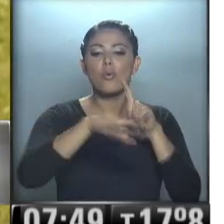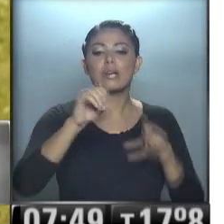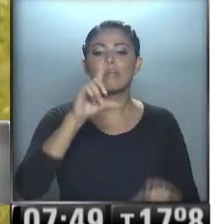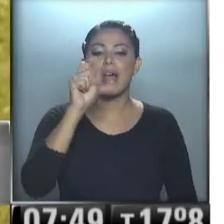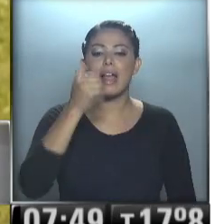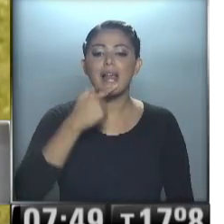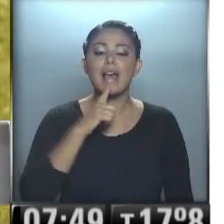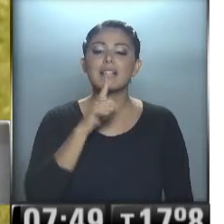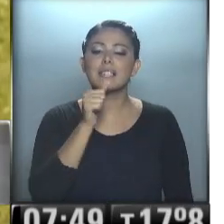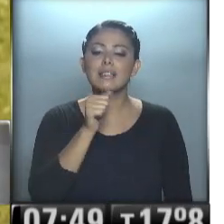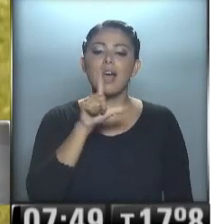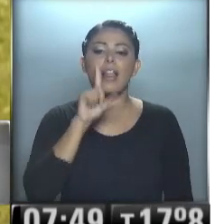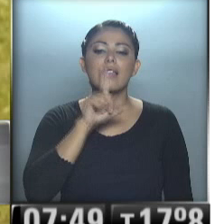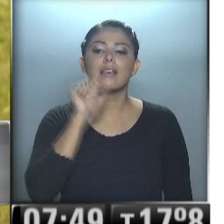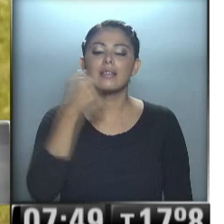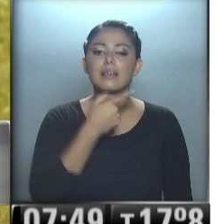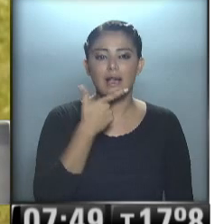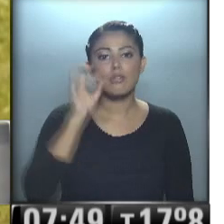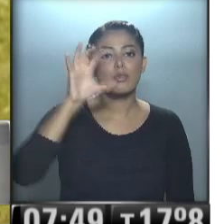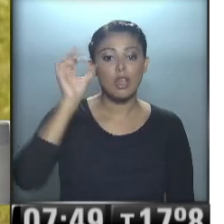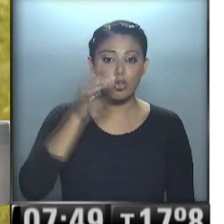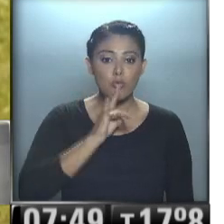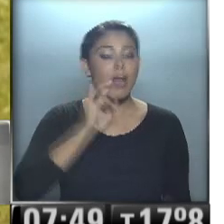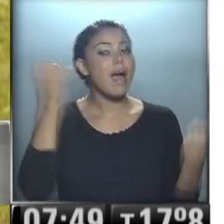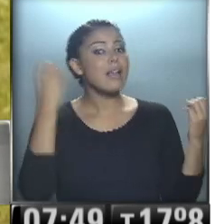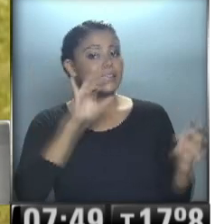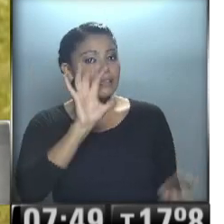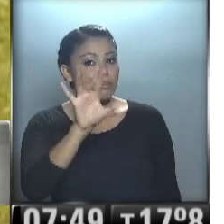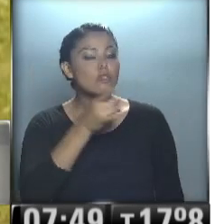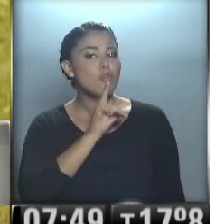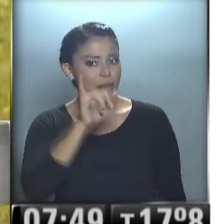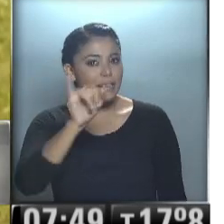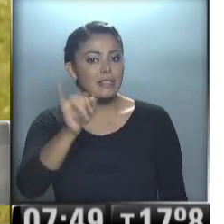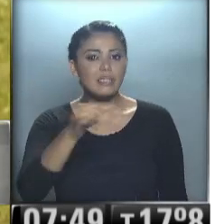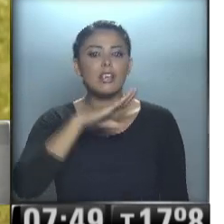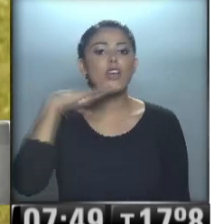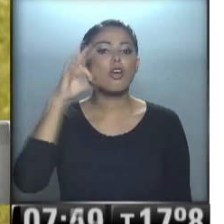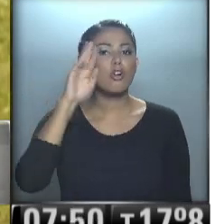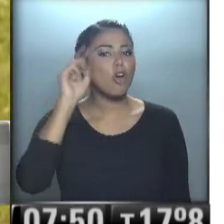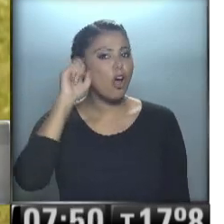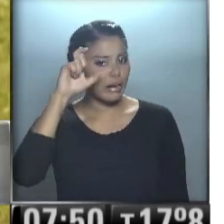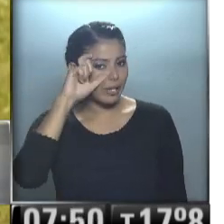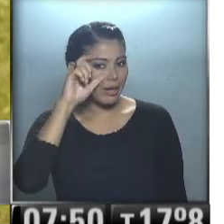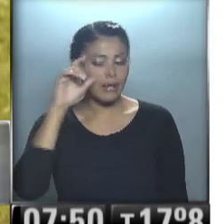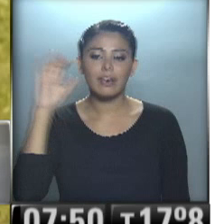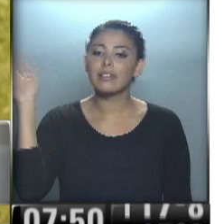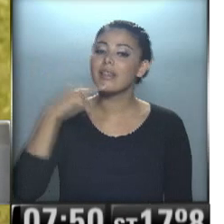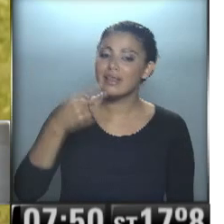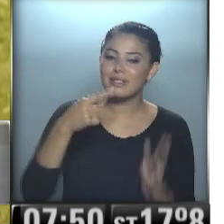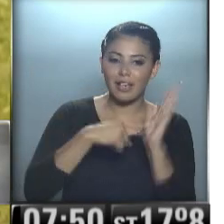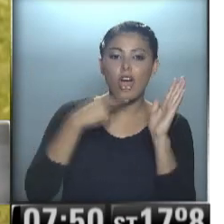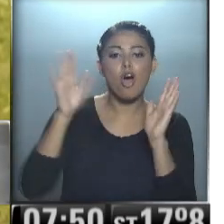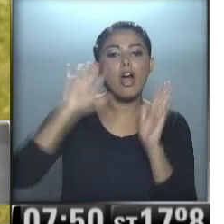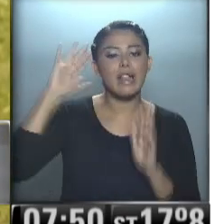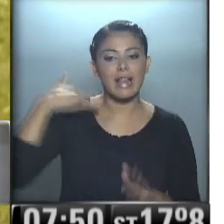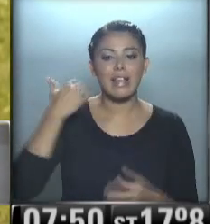talitas. Esto es provincia de Tucumán. ¡Tucumán! ¡Sí! ¡Ay, tucumano Jorge Antonio! Del viaje. Hola, Nadia. Buenos días desde